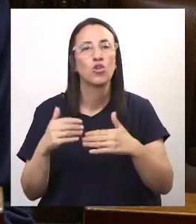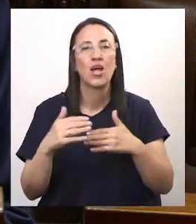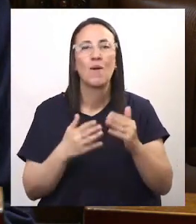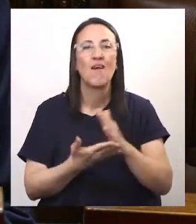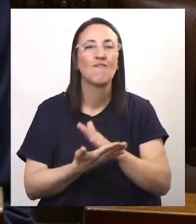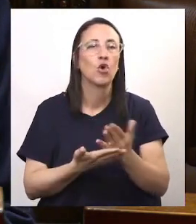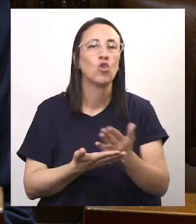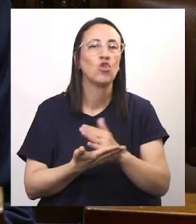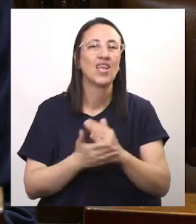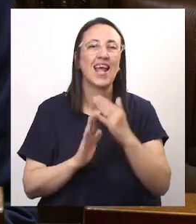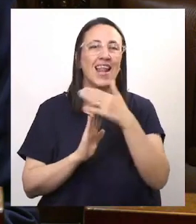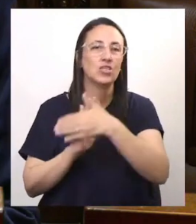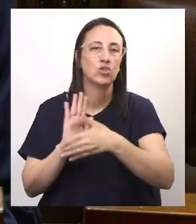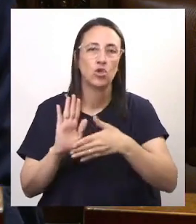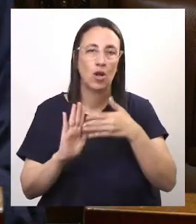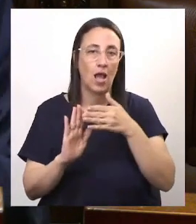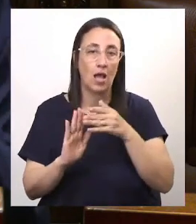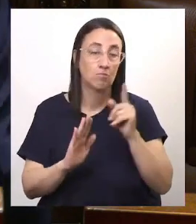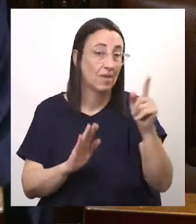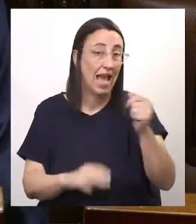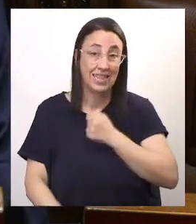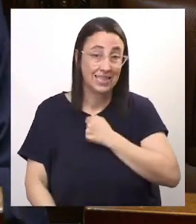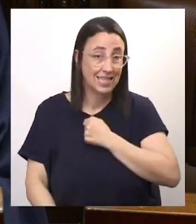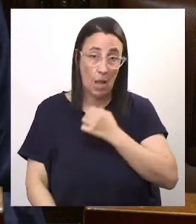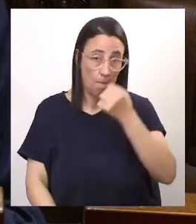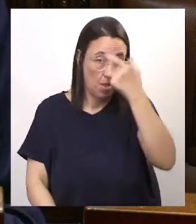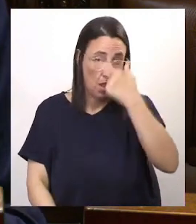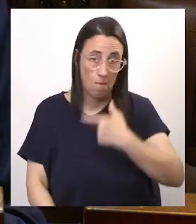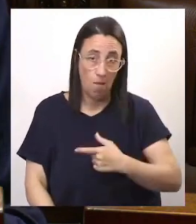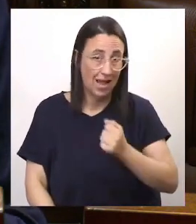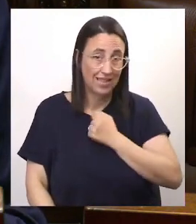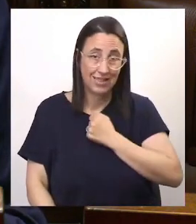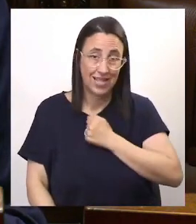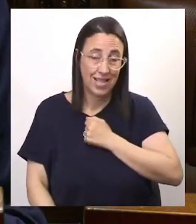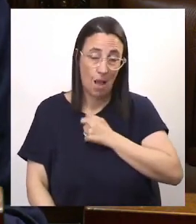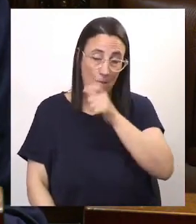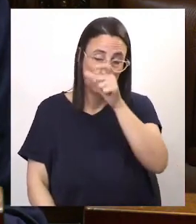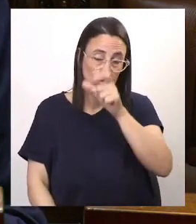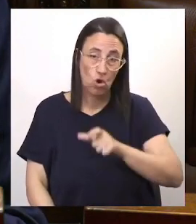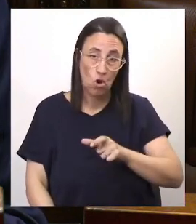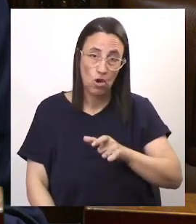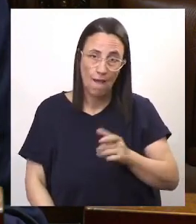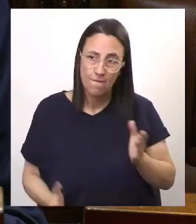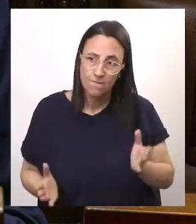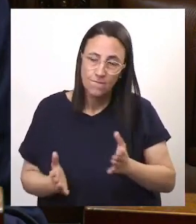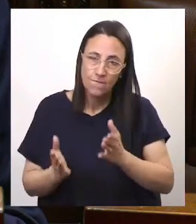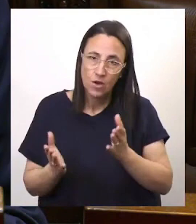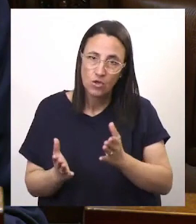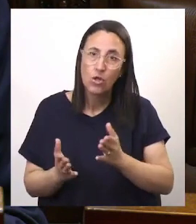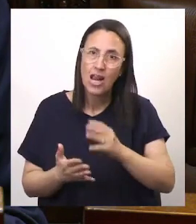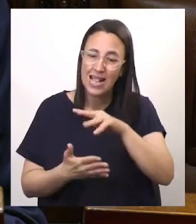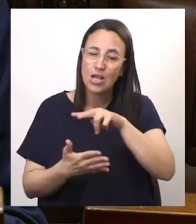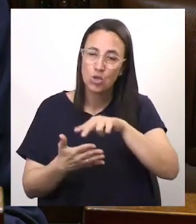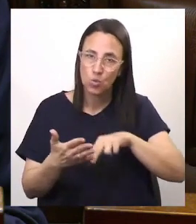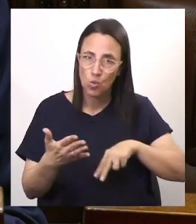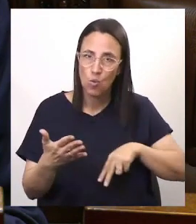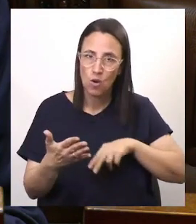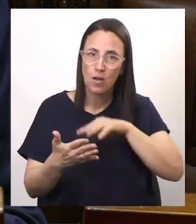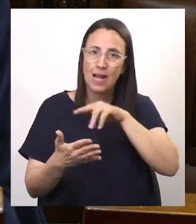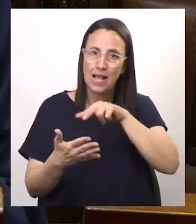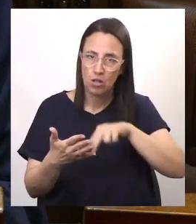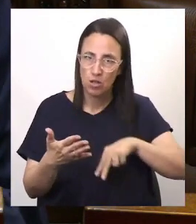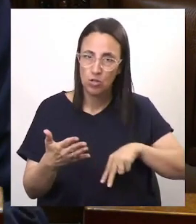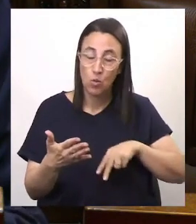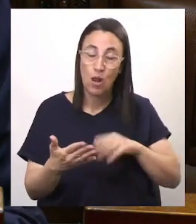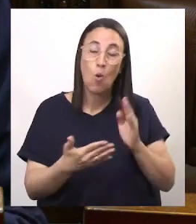nacionales y que el propio José Artigas había estado influido por la lectura